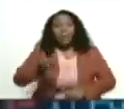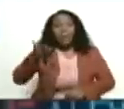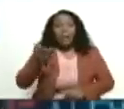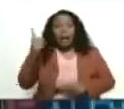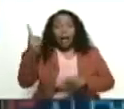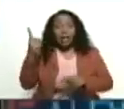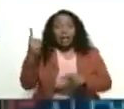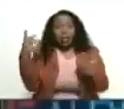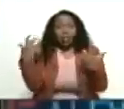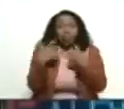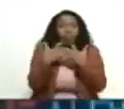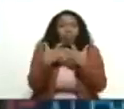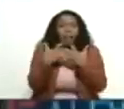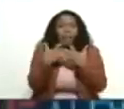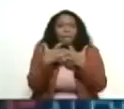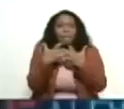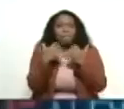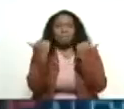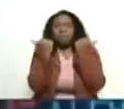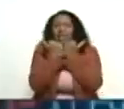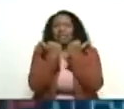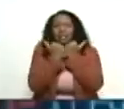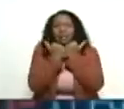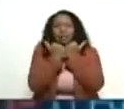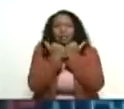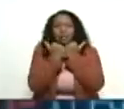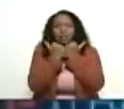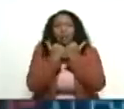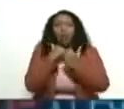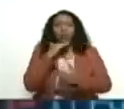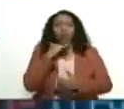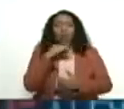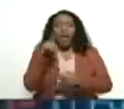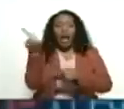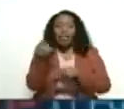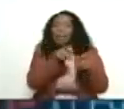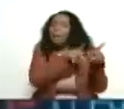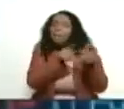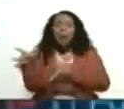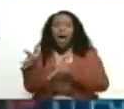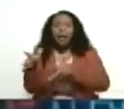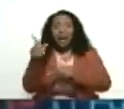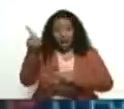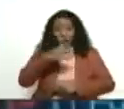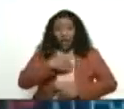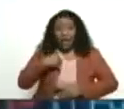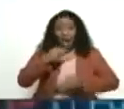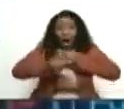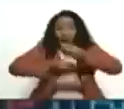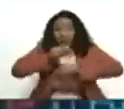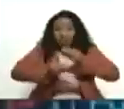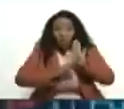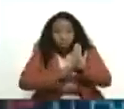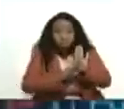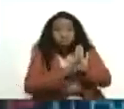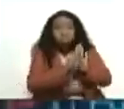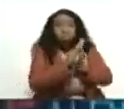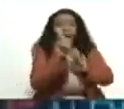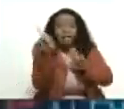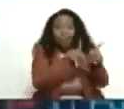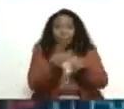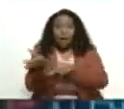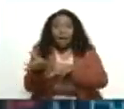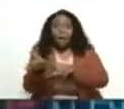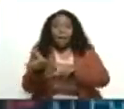colapso. La palabra clave es un plan que procuraba, con unos lacayos que tienen ellos aquí